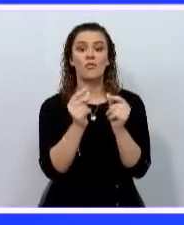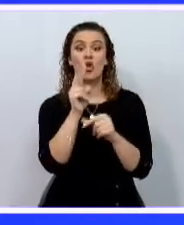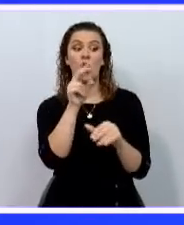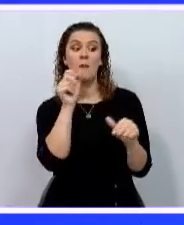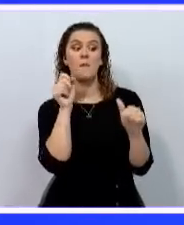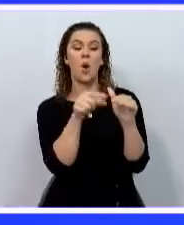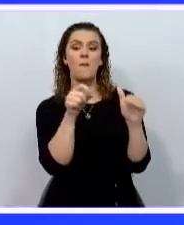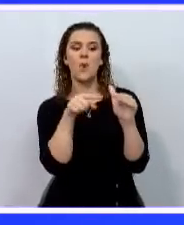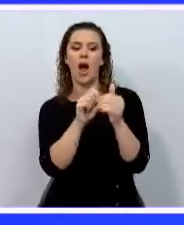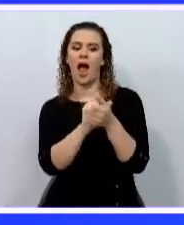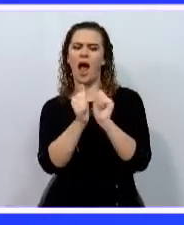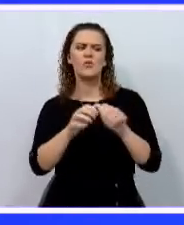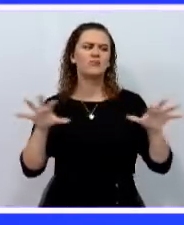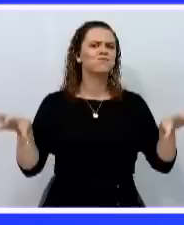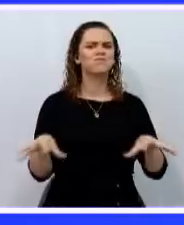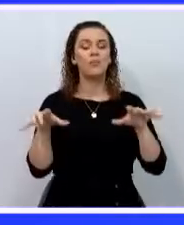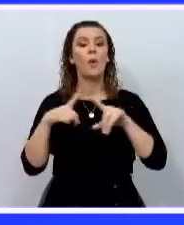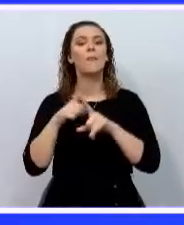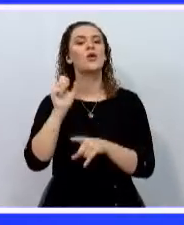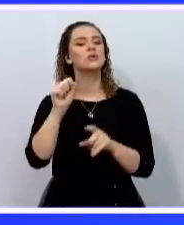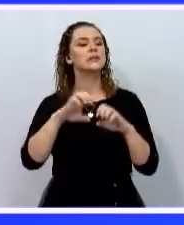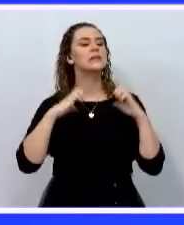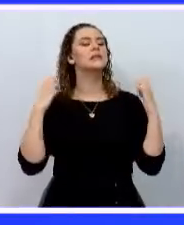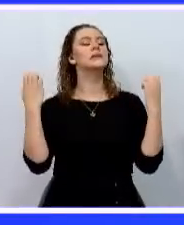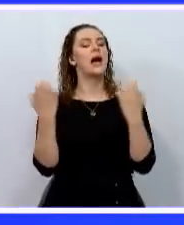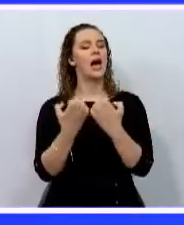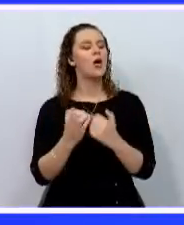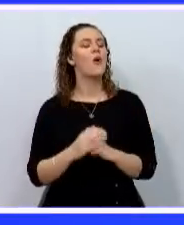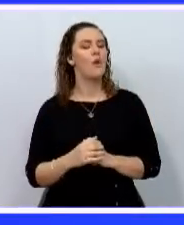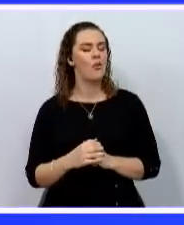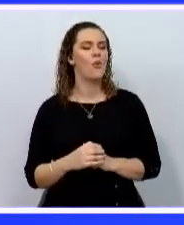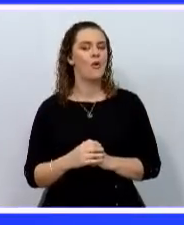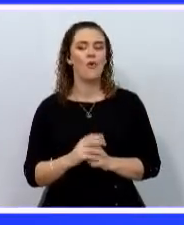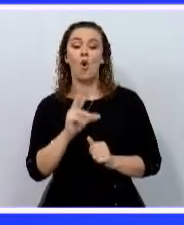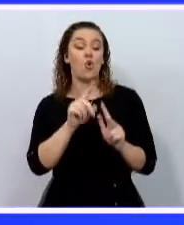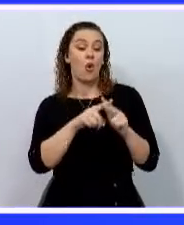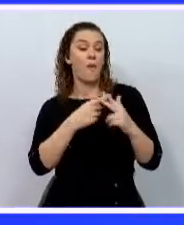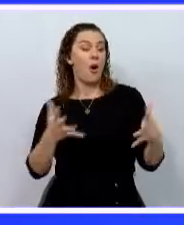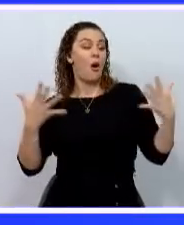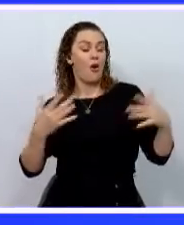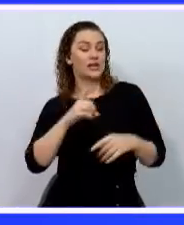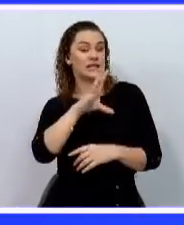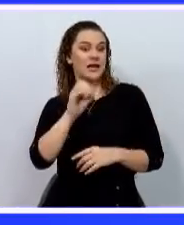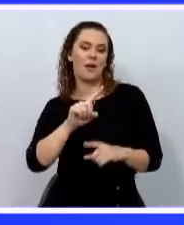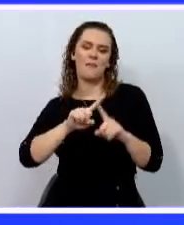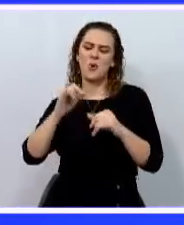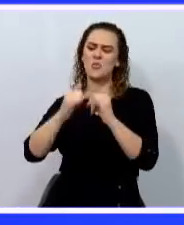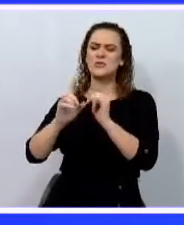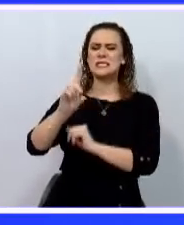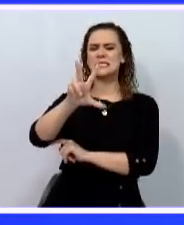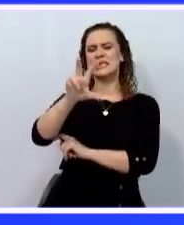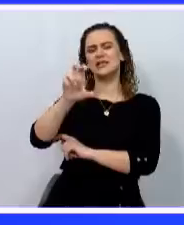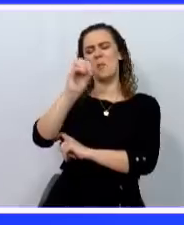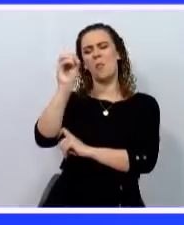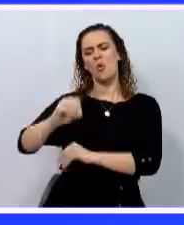dos goles cambió todo pero sí fue un estadio que que no empezó al 100 pero terminó al 300% bueno